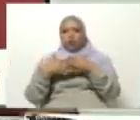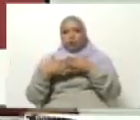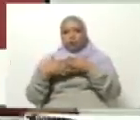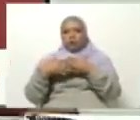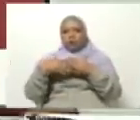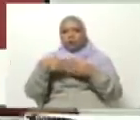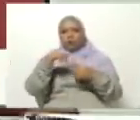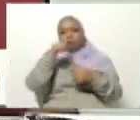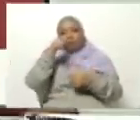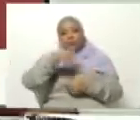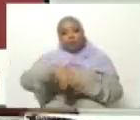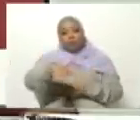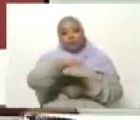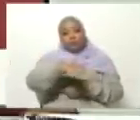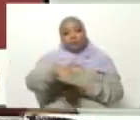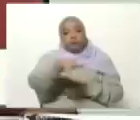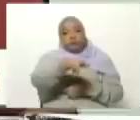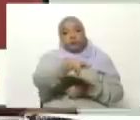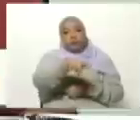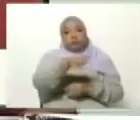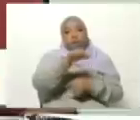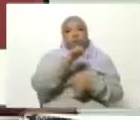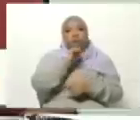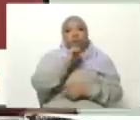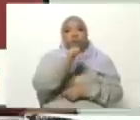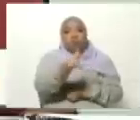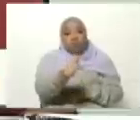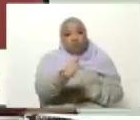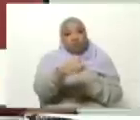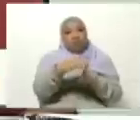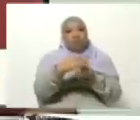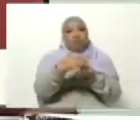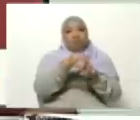nuestro pueblo. Y que esos recursos que estaban